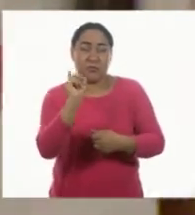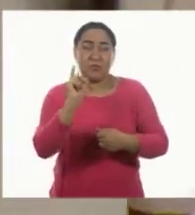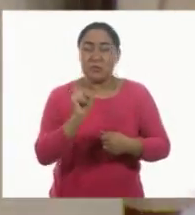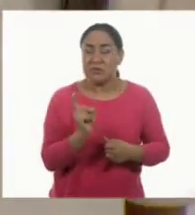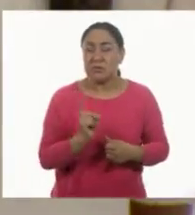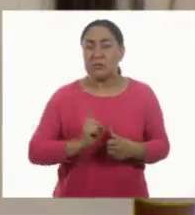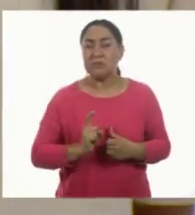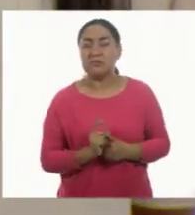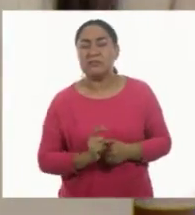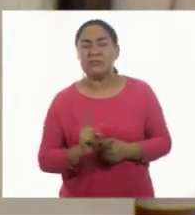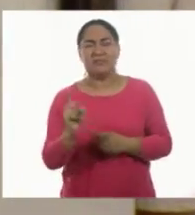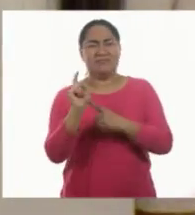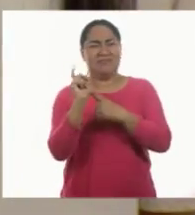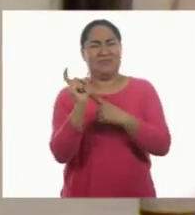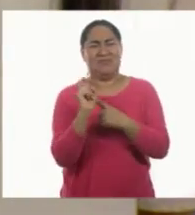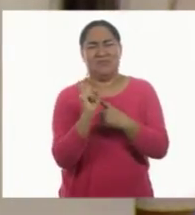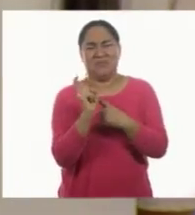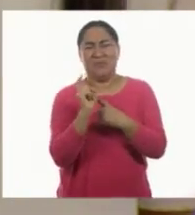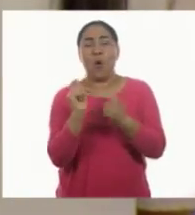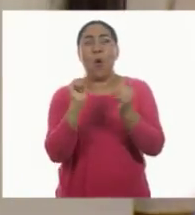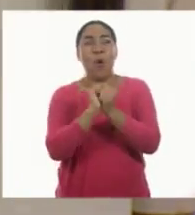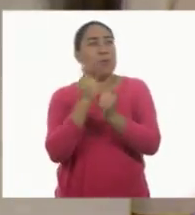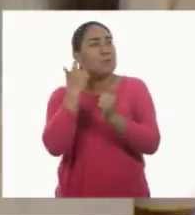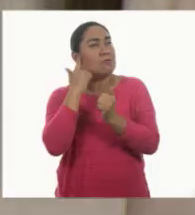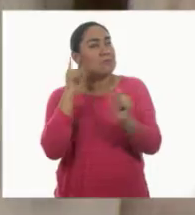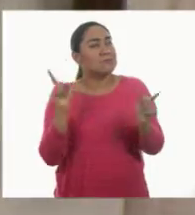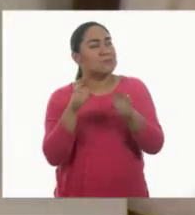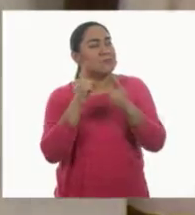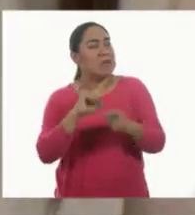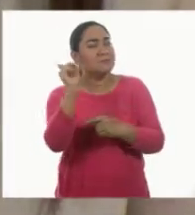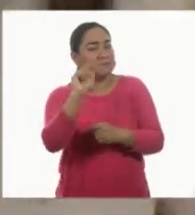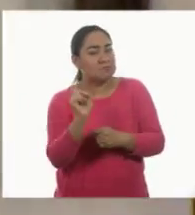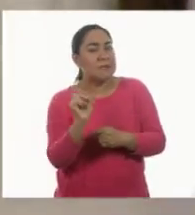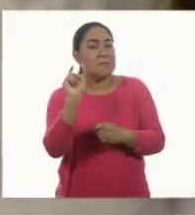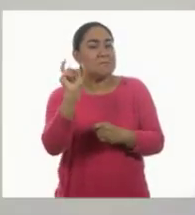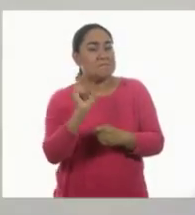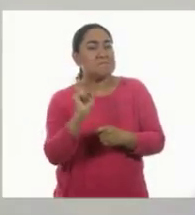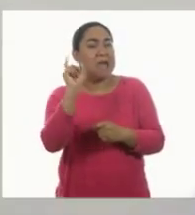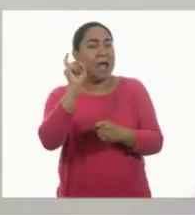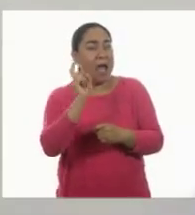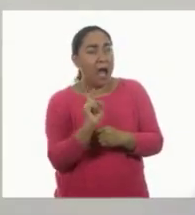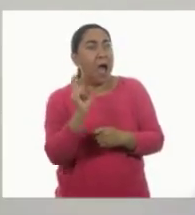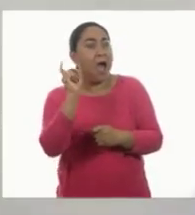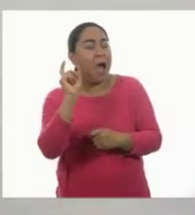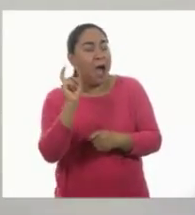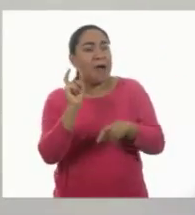Hizo un sonido rítmico que reconoció el oráculo.